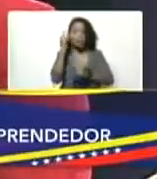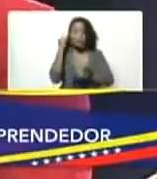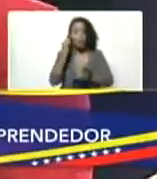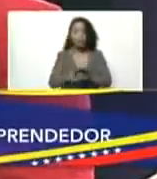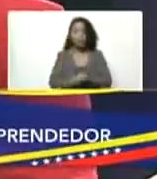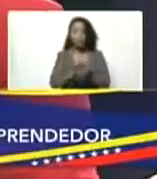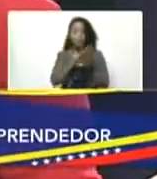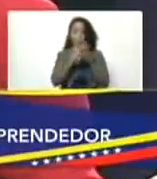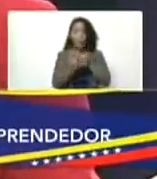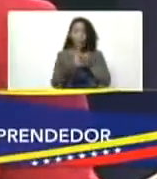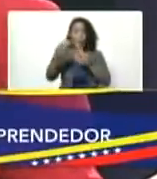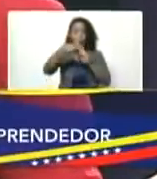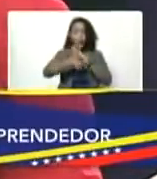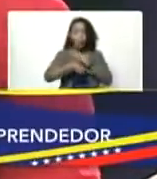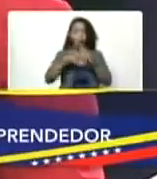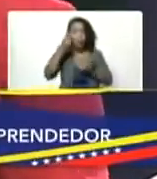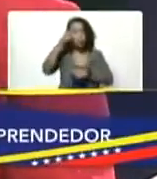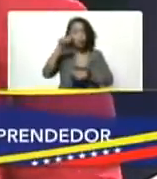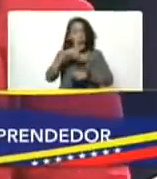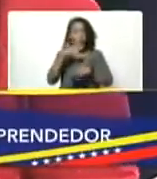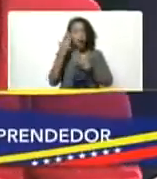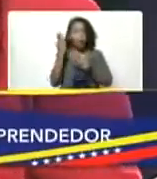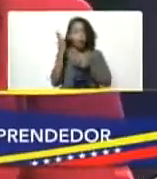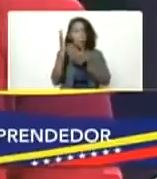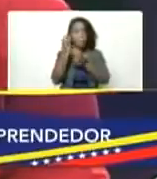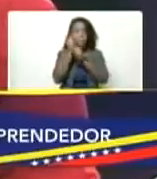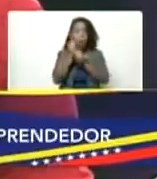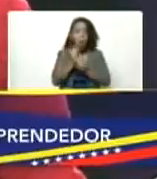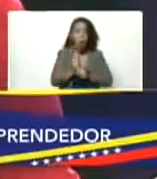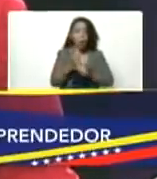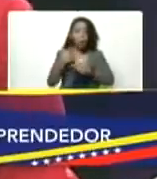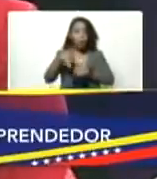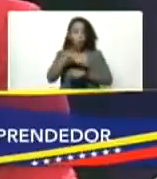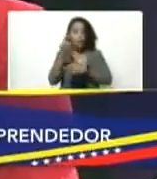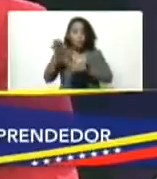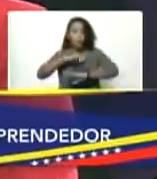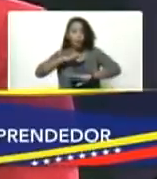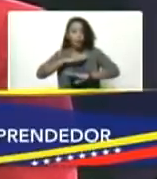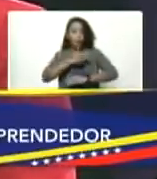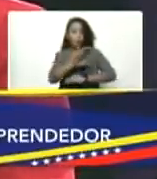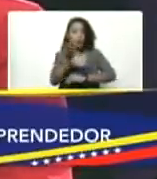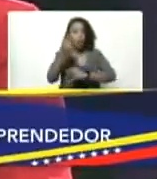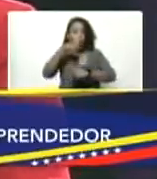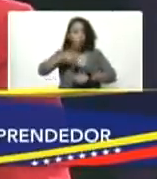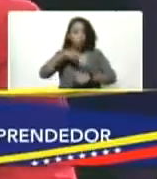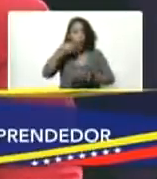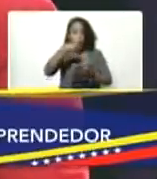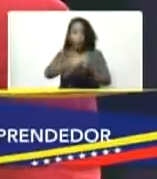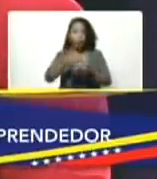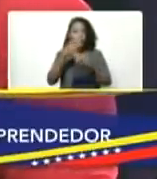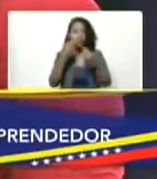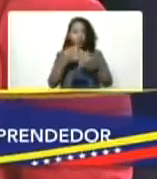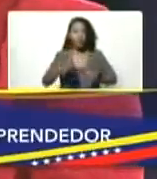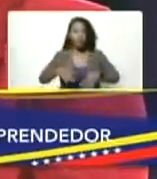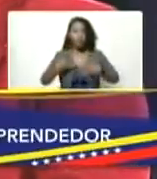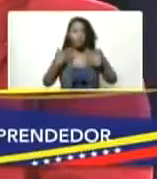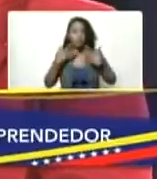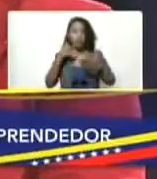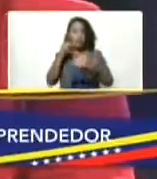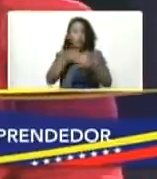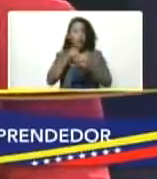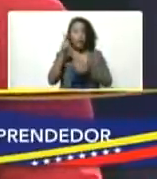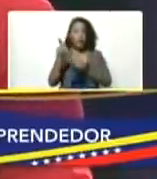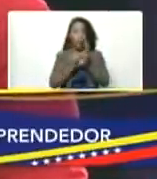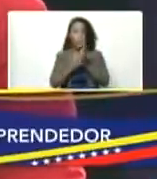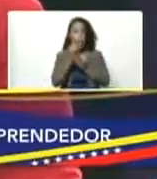en el barrio profundo, en el pueblo, esperando que todos estos beneficios que hoy usted está anunciando con mucha alegría lleguen a